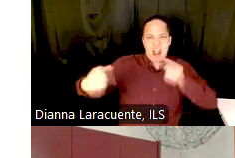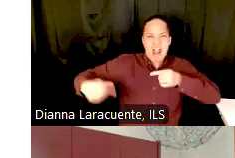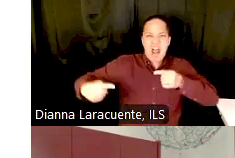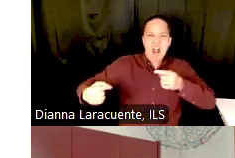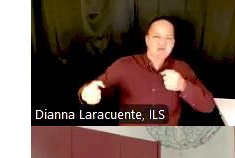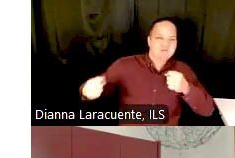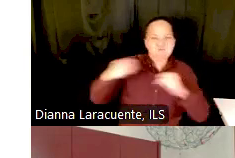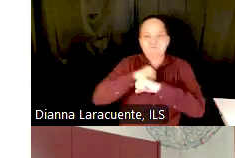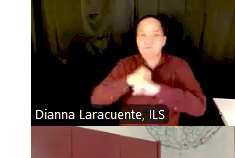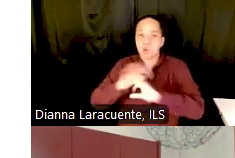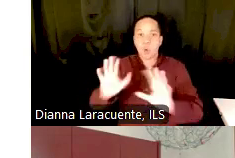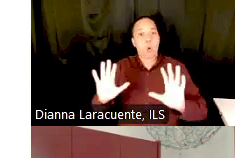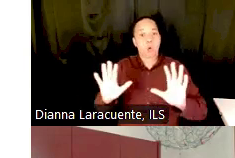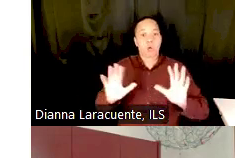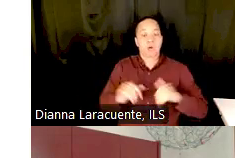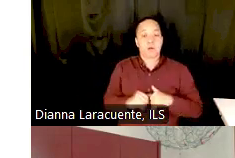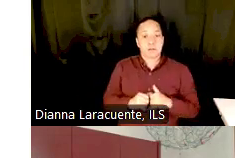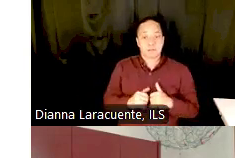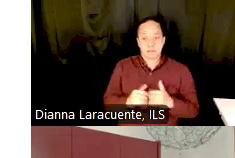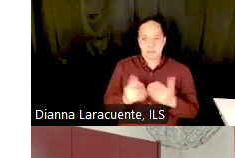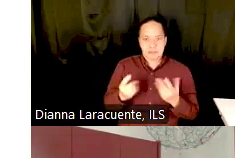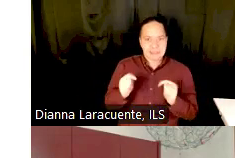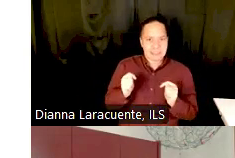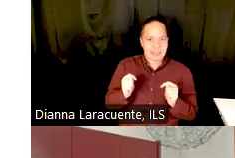sino tratar de que como uno va